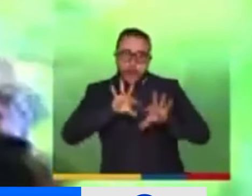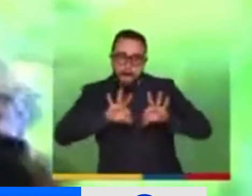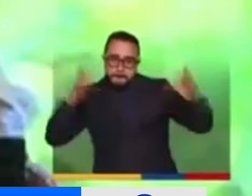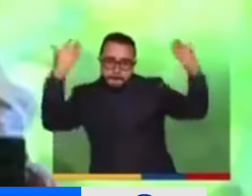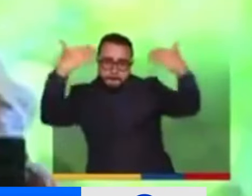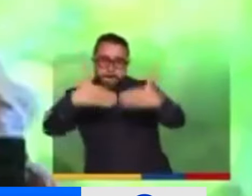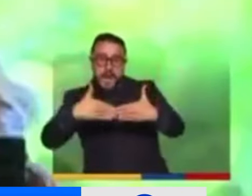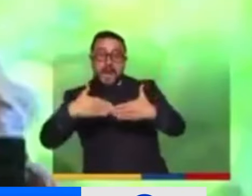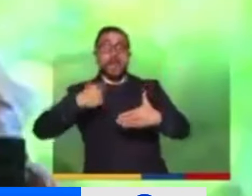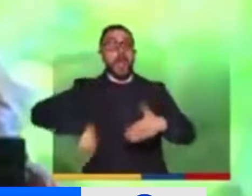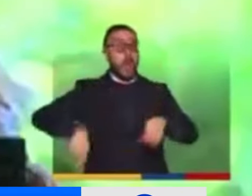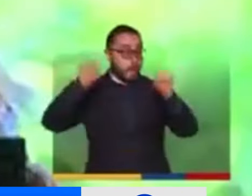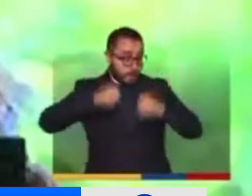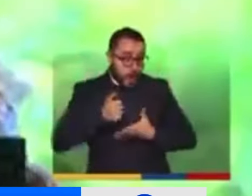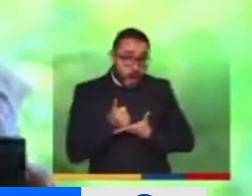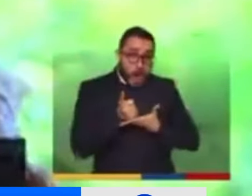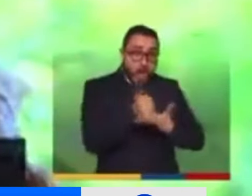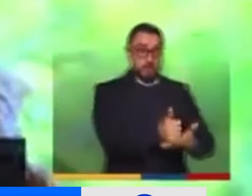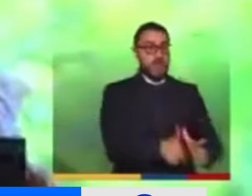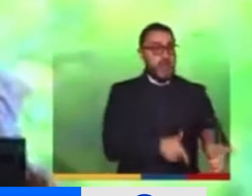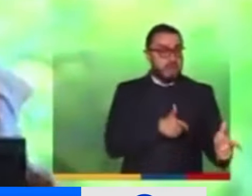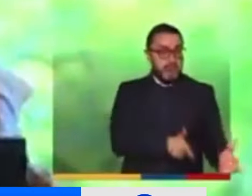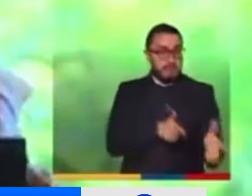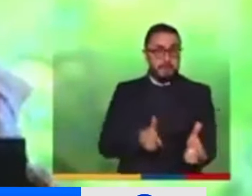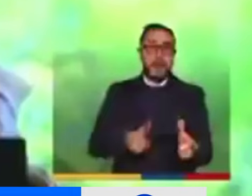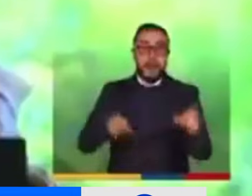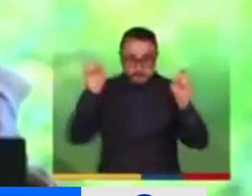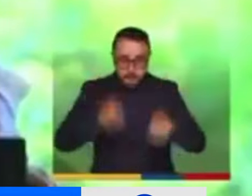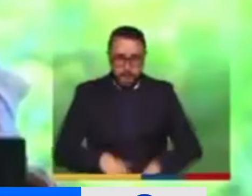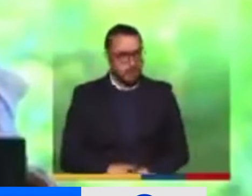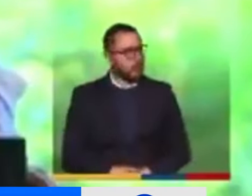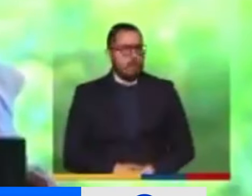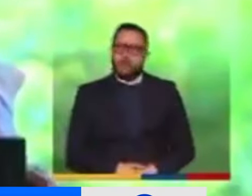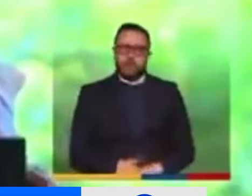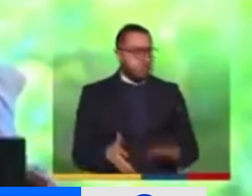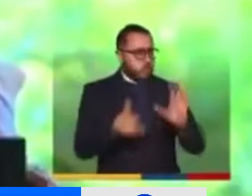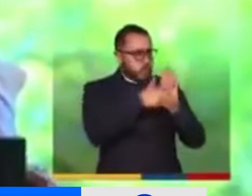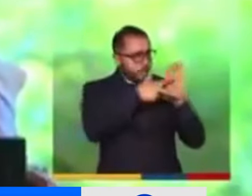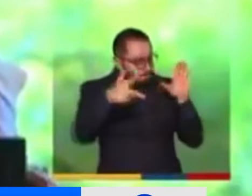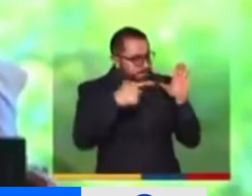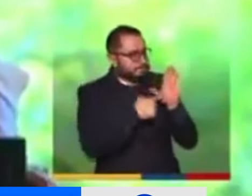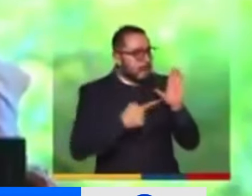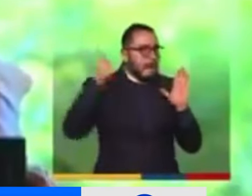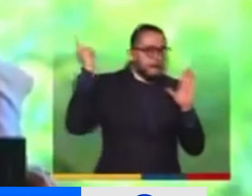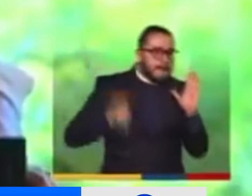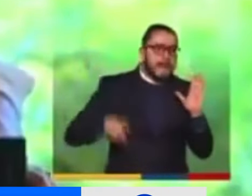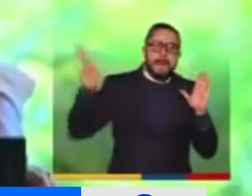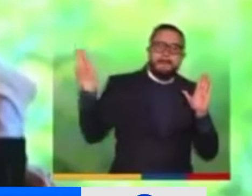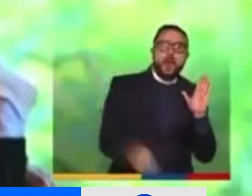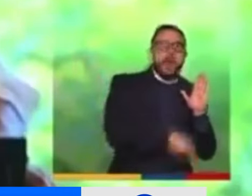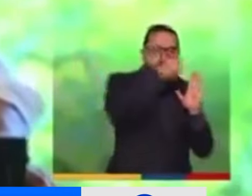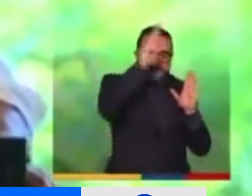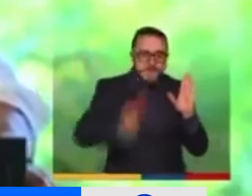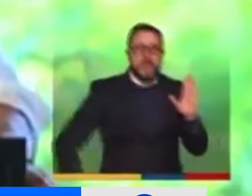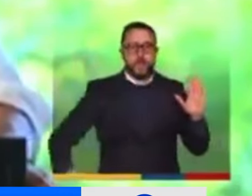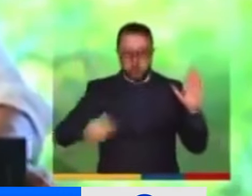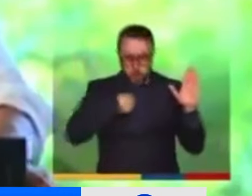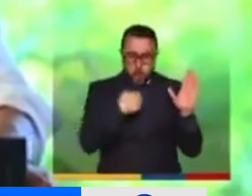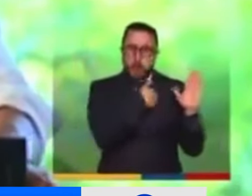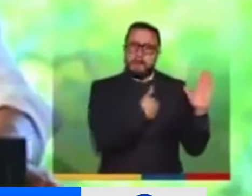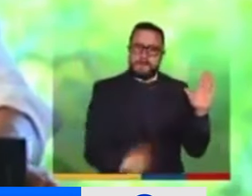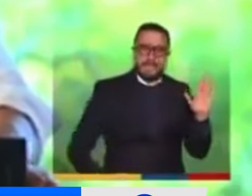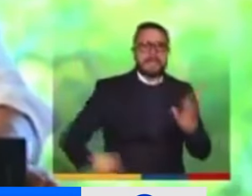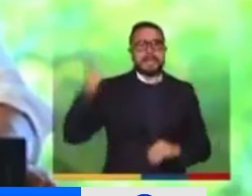los asesinos. Les está prohibido por la Constitución de Colombia y por el actual presidente